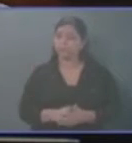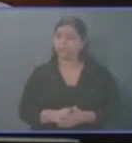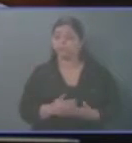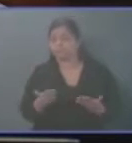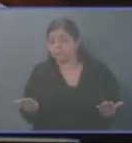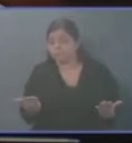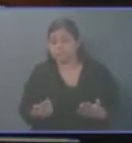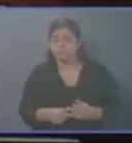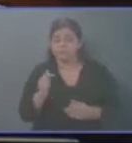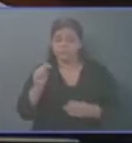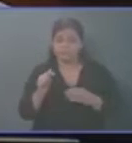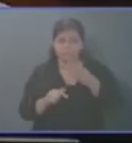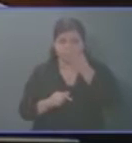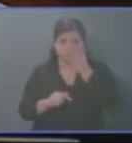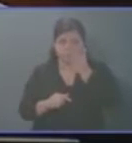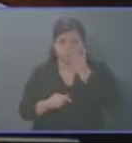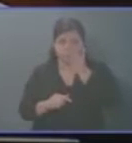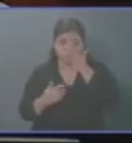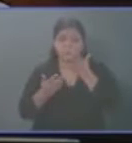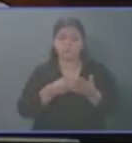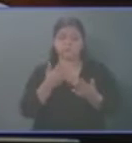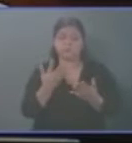es que en ese sentido, pedir